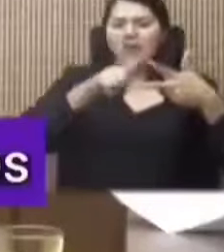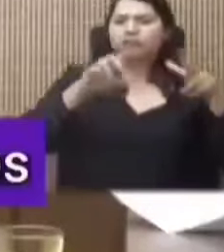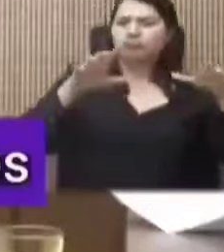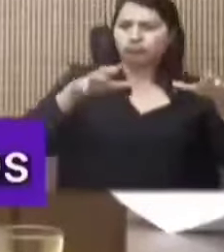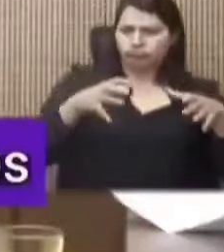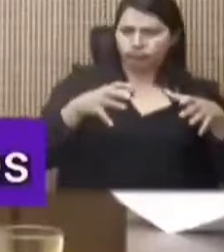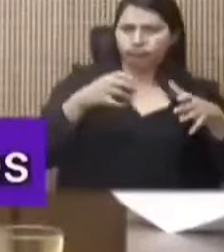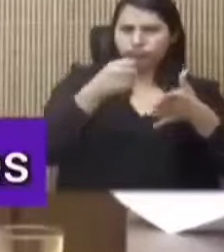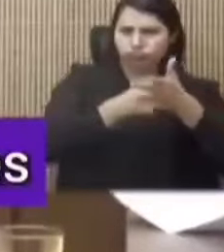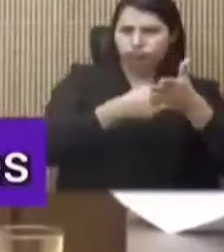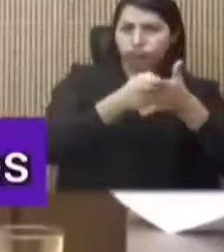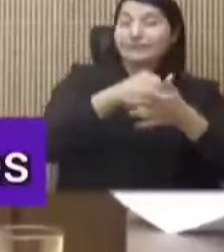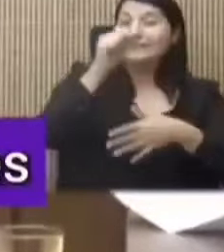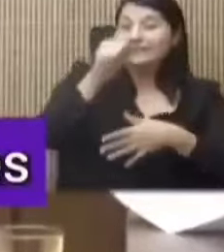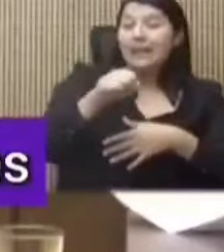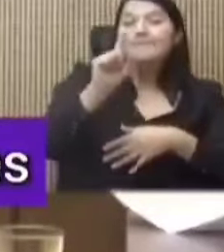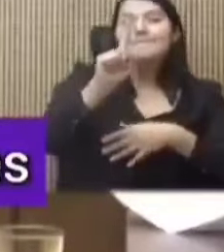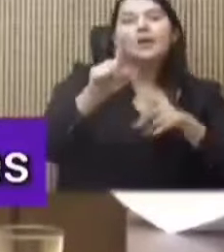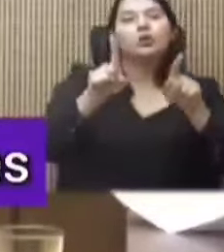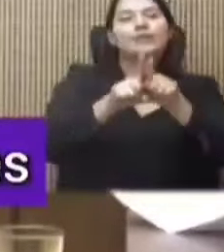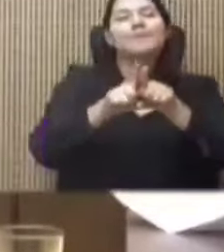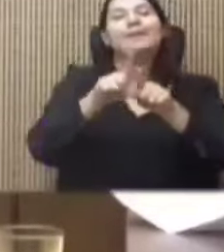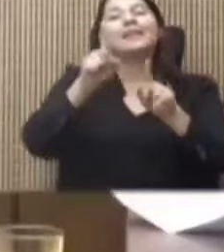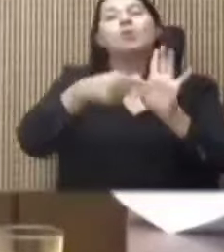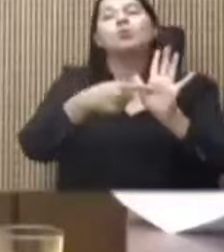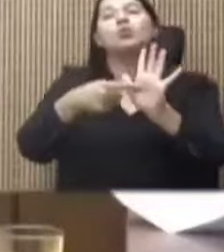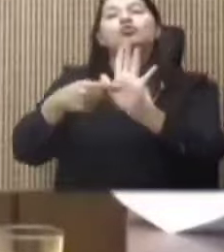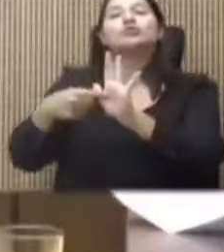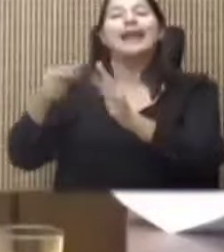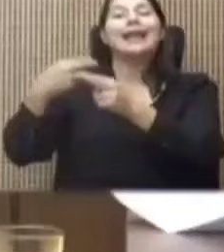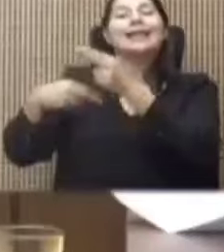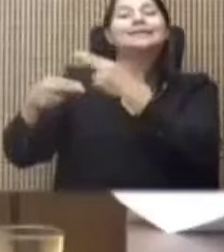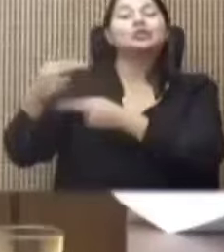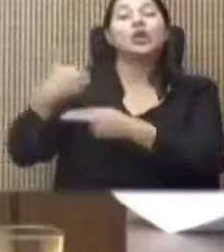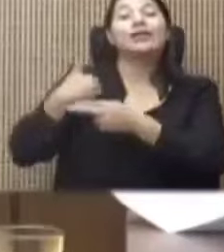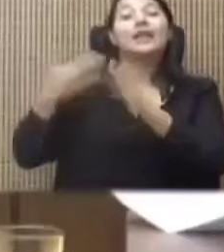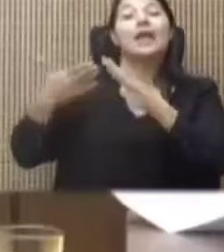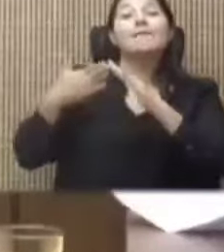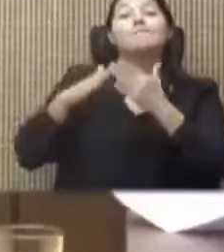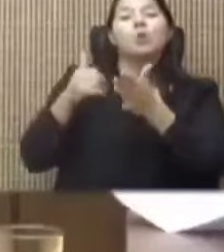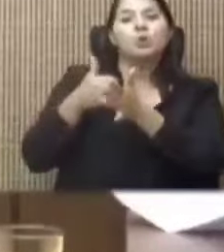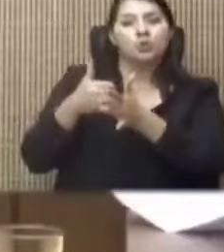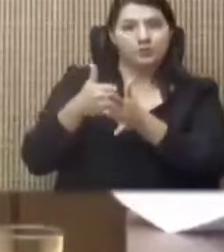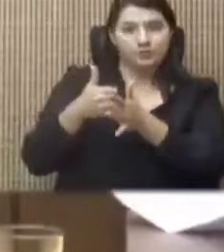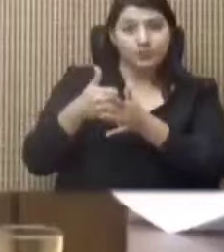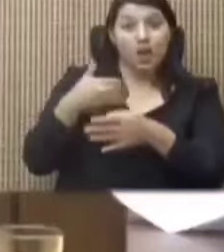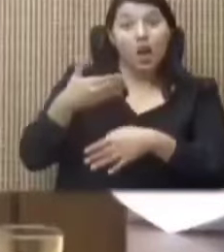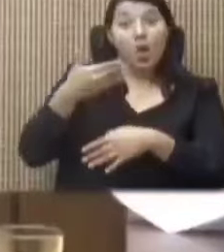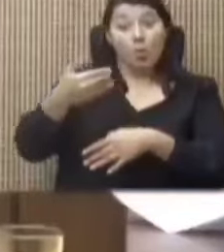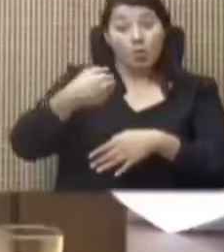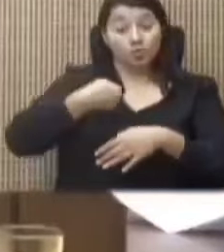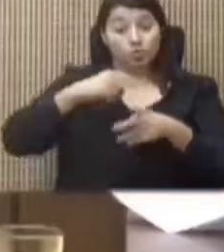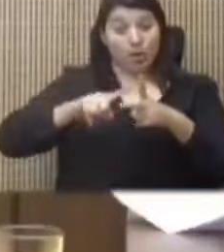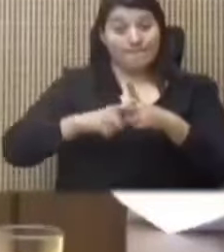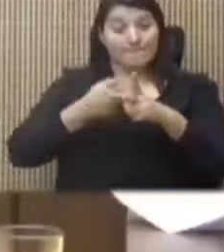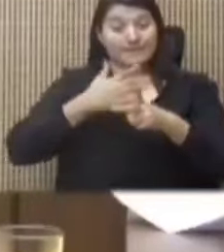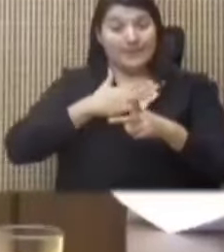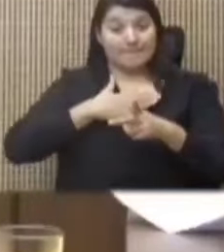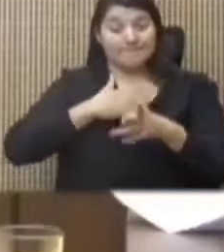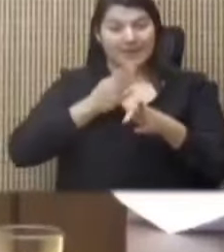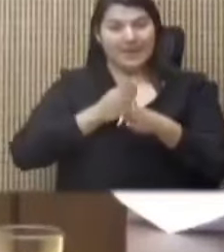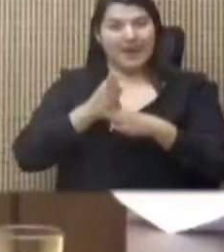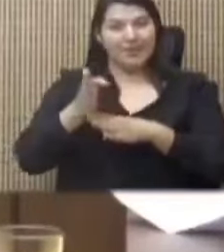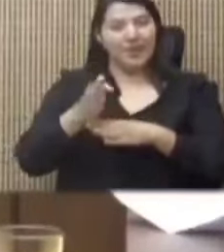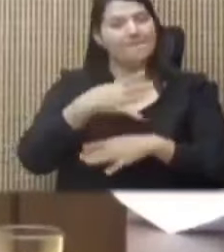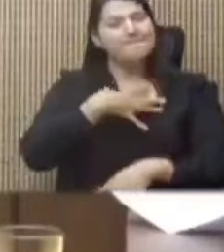que visibilizar la historia de poblaciones vulnerables. Entonces, justo en el momento que yo empecé la carrera, me